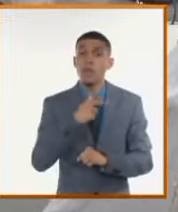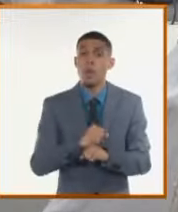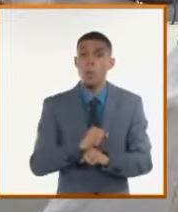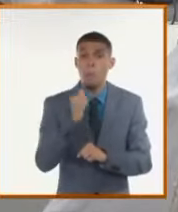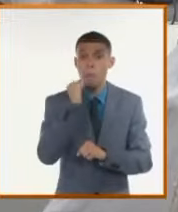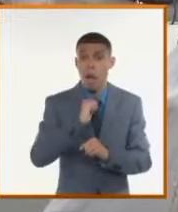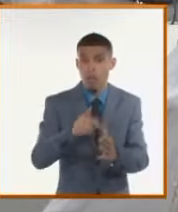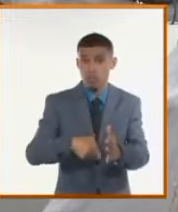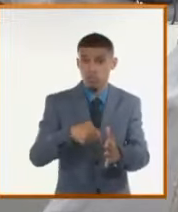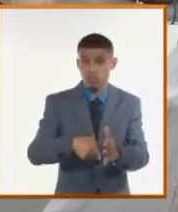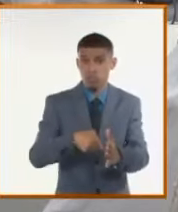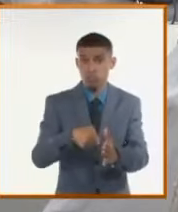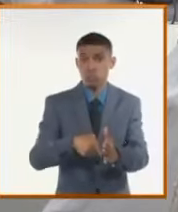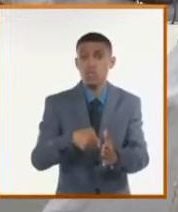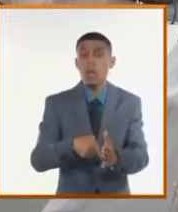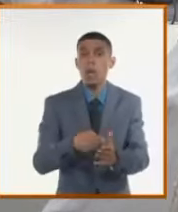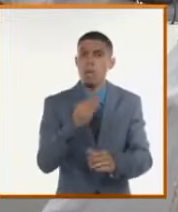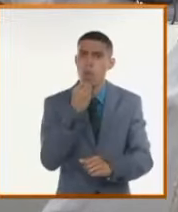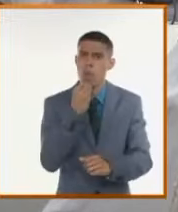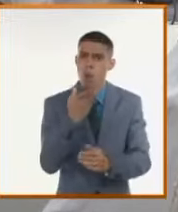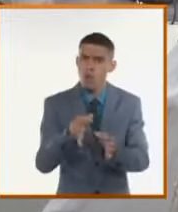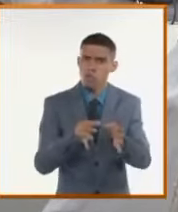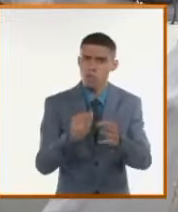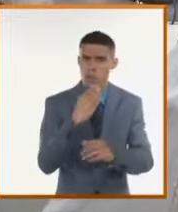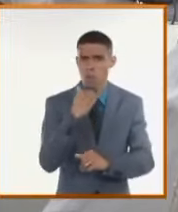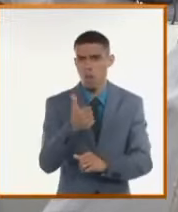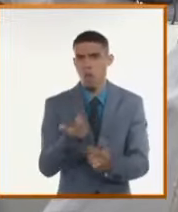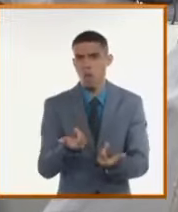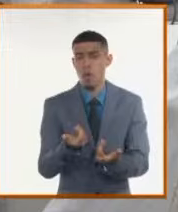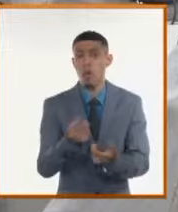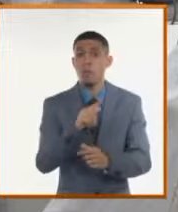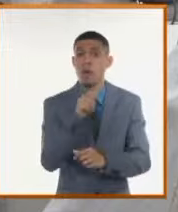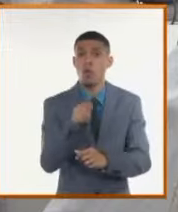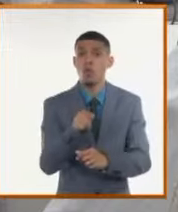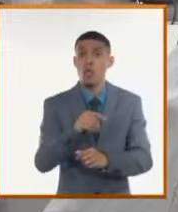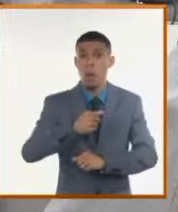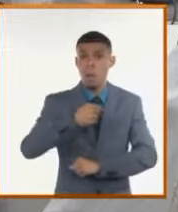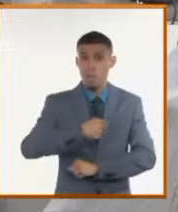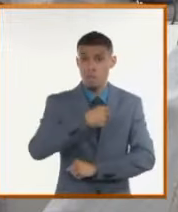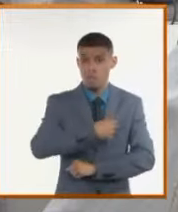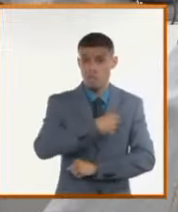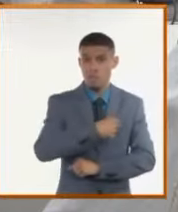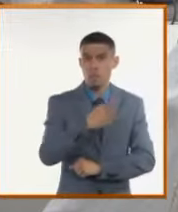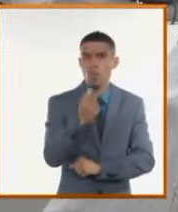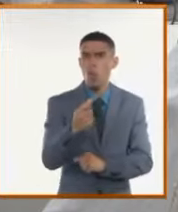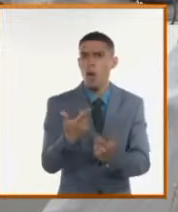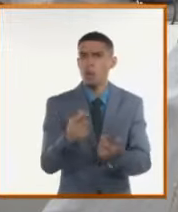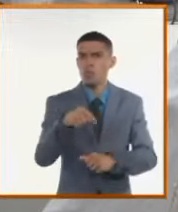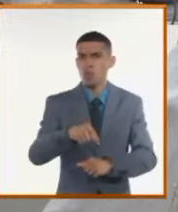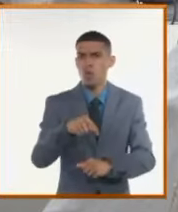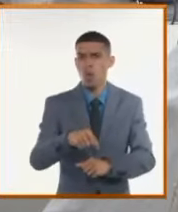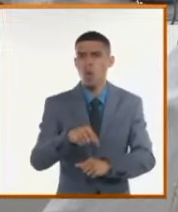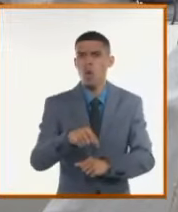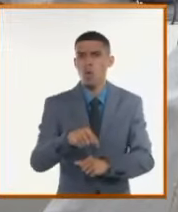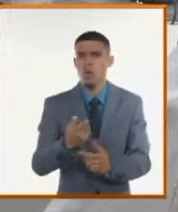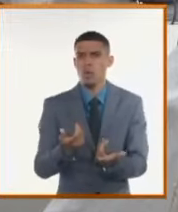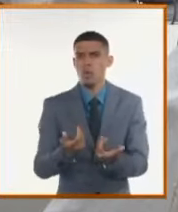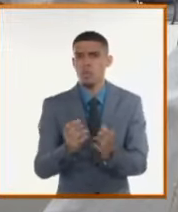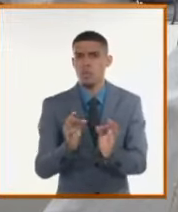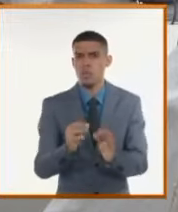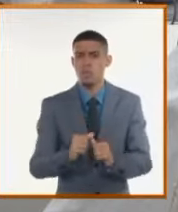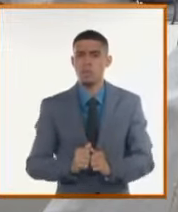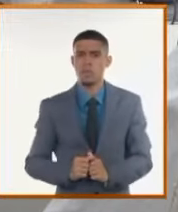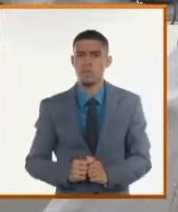él y en el sentido de indagar bueno Cuánto está costando una locomotora cuánto están costando los elementos que deciden hoy en la transportación de